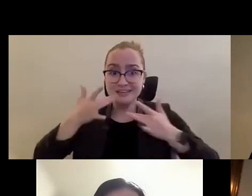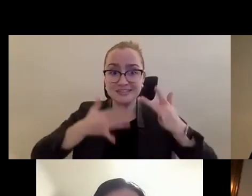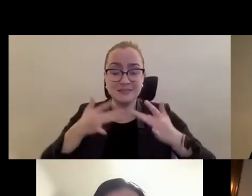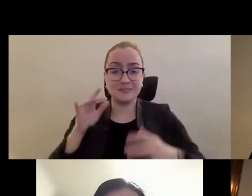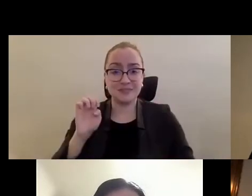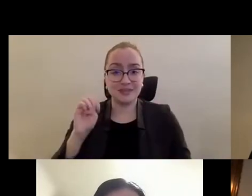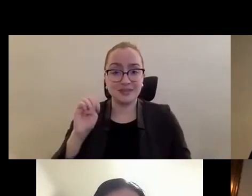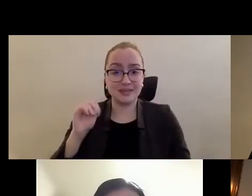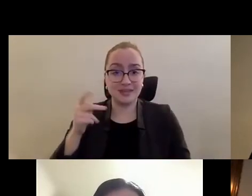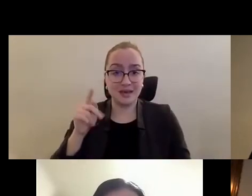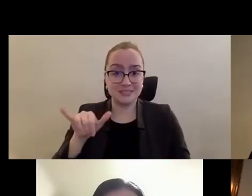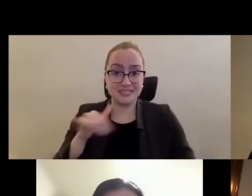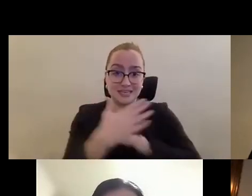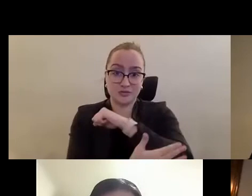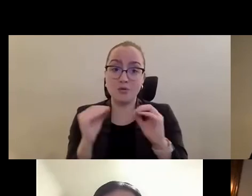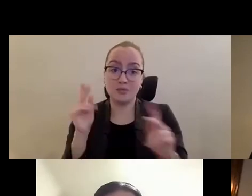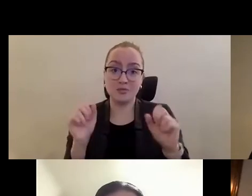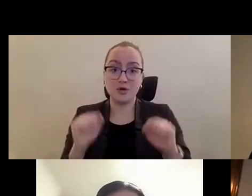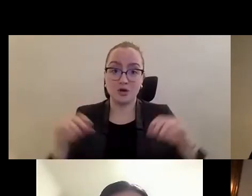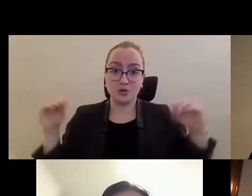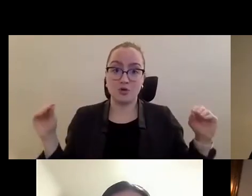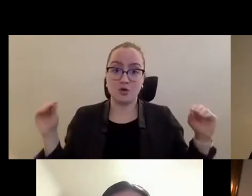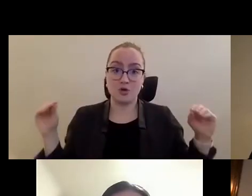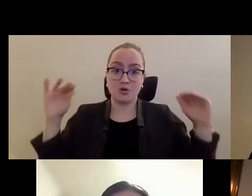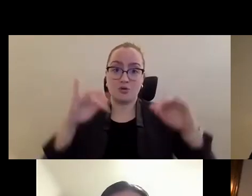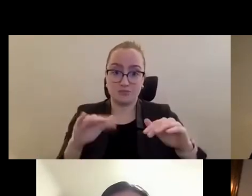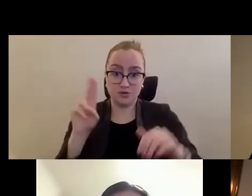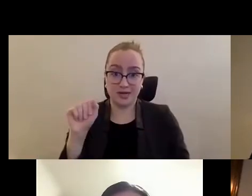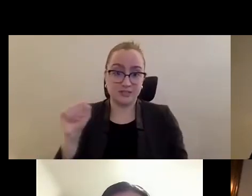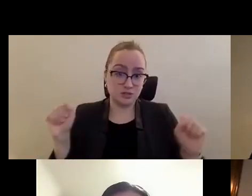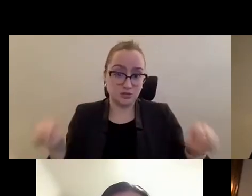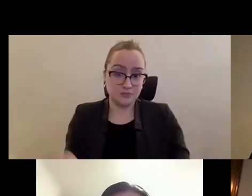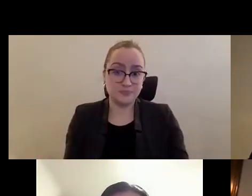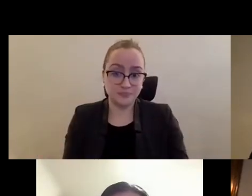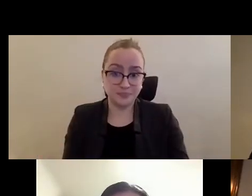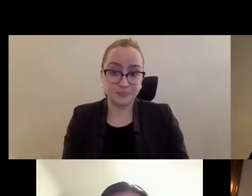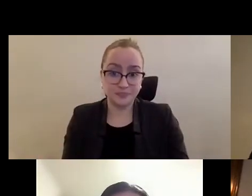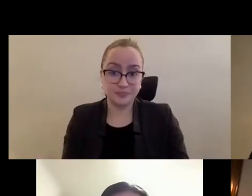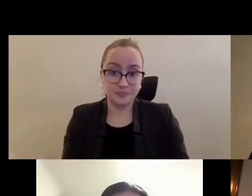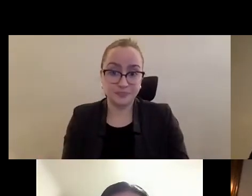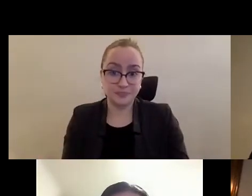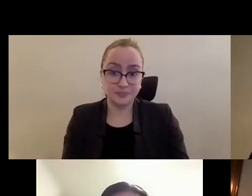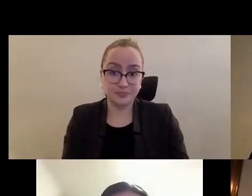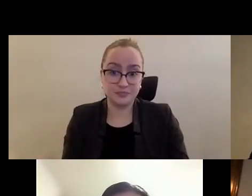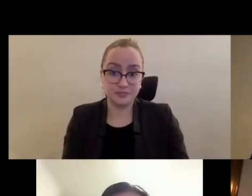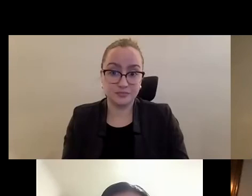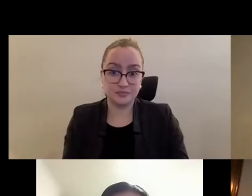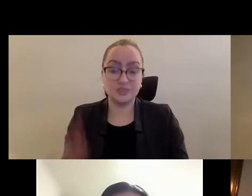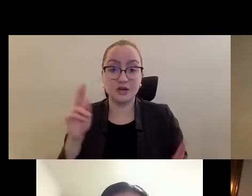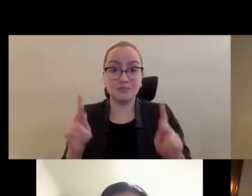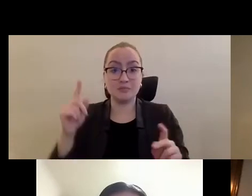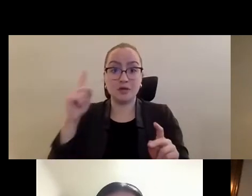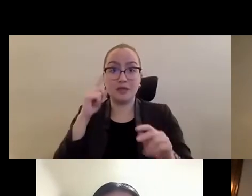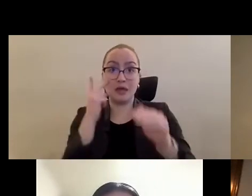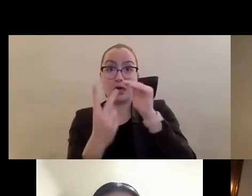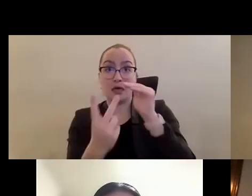Estados Unidos es un país muy vacío. Hay mucho espacio donde millones de personas fácilmente podrían vivir en Estados Unidos. Entonces,